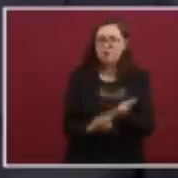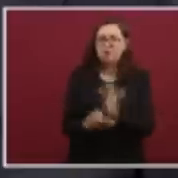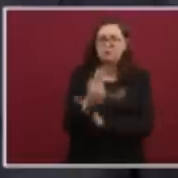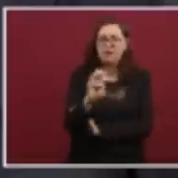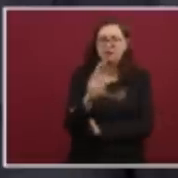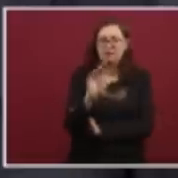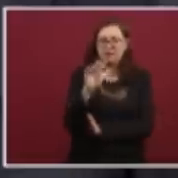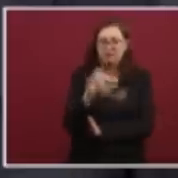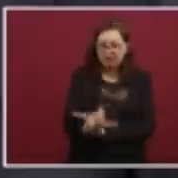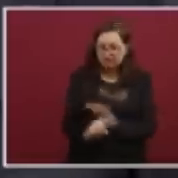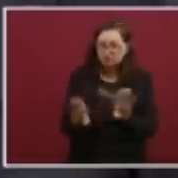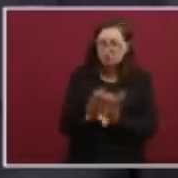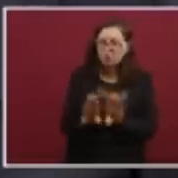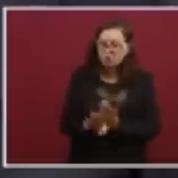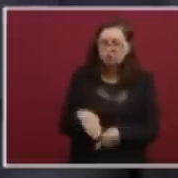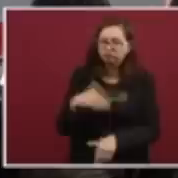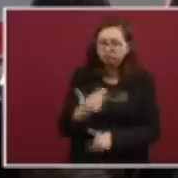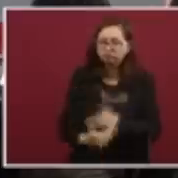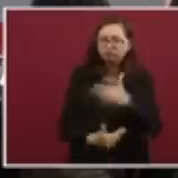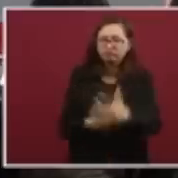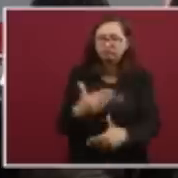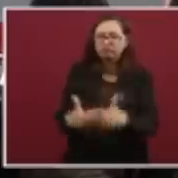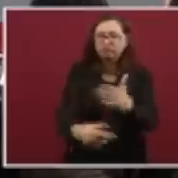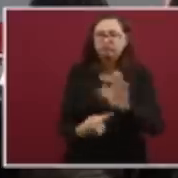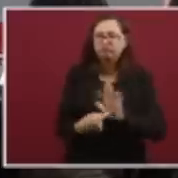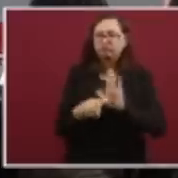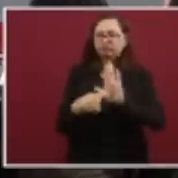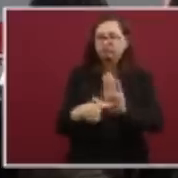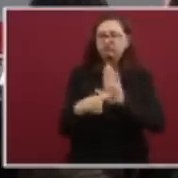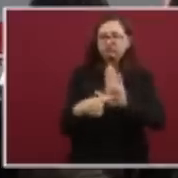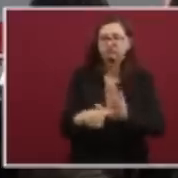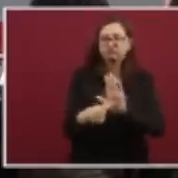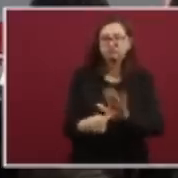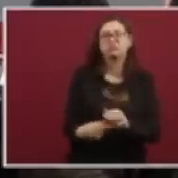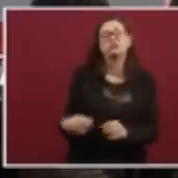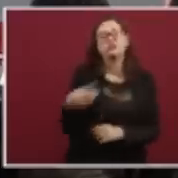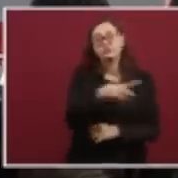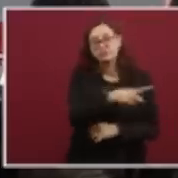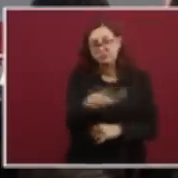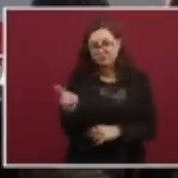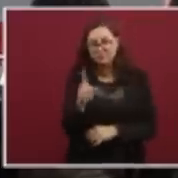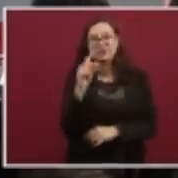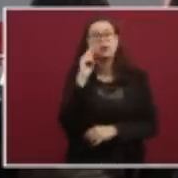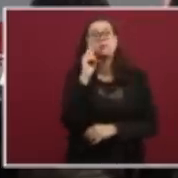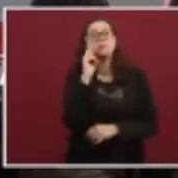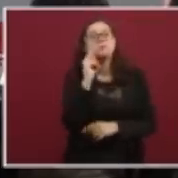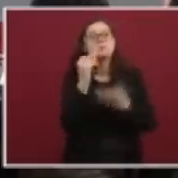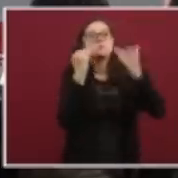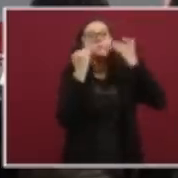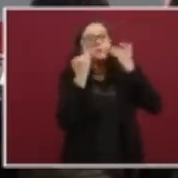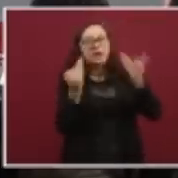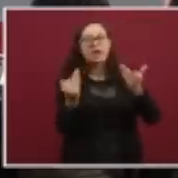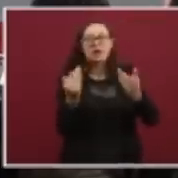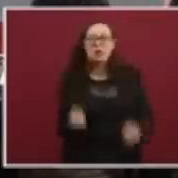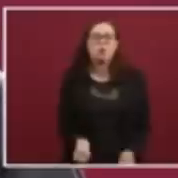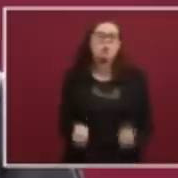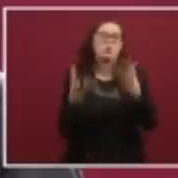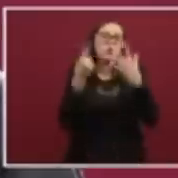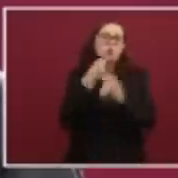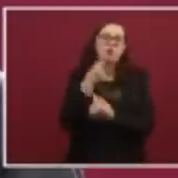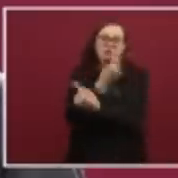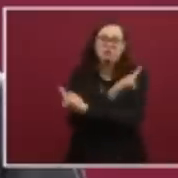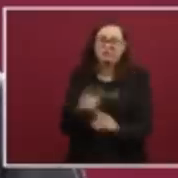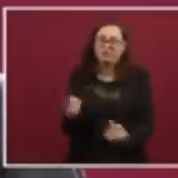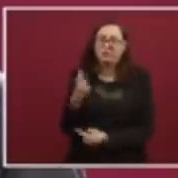de cómo va, para que vean cuántos niños se están beneficiando con